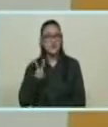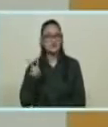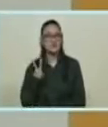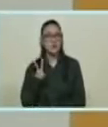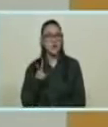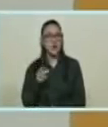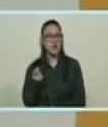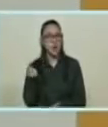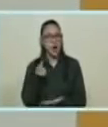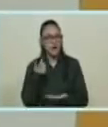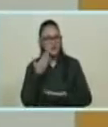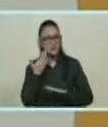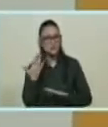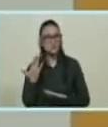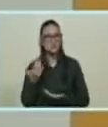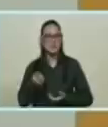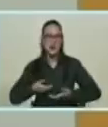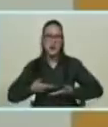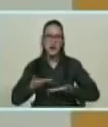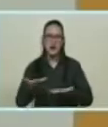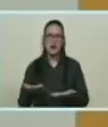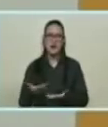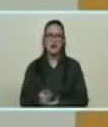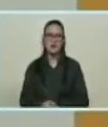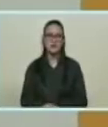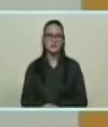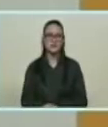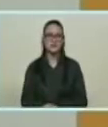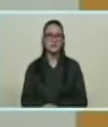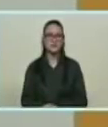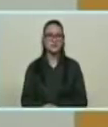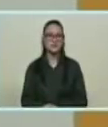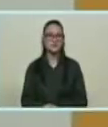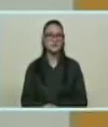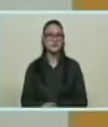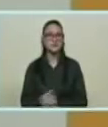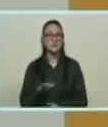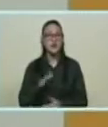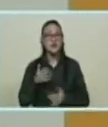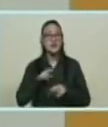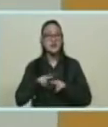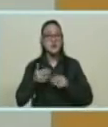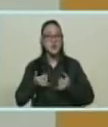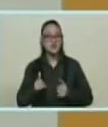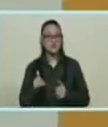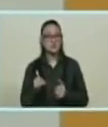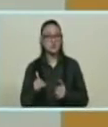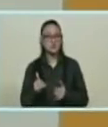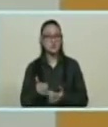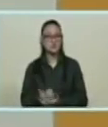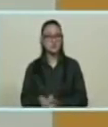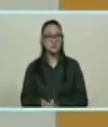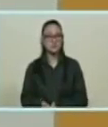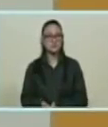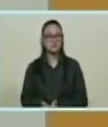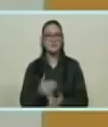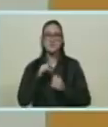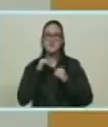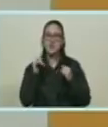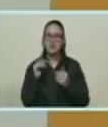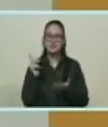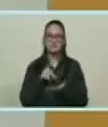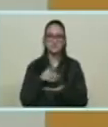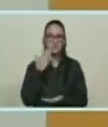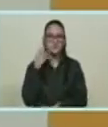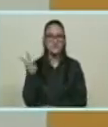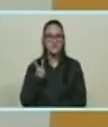de arte. Se la están regalando por motivo del niño Jesús, que viene feliz. Ahí está el niño